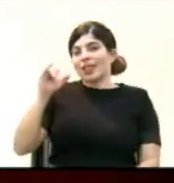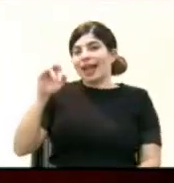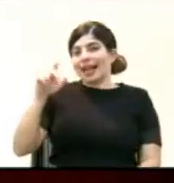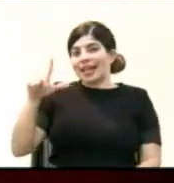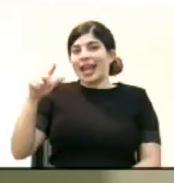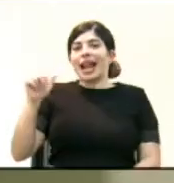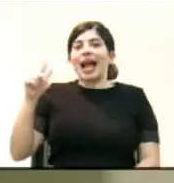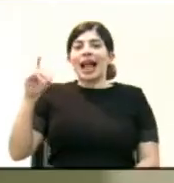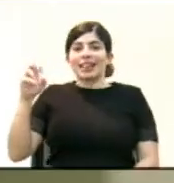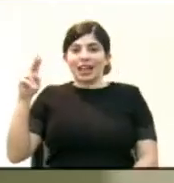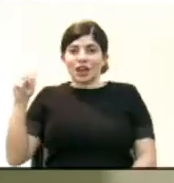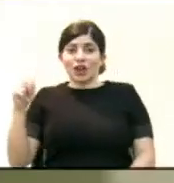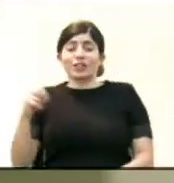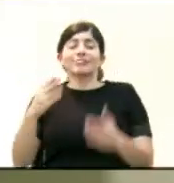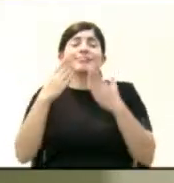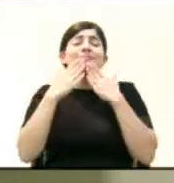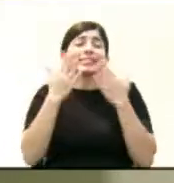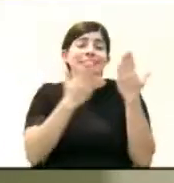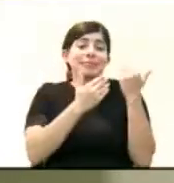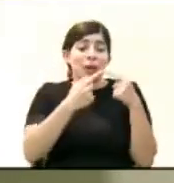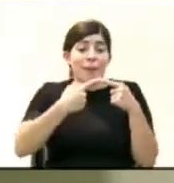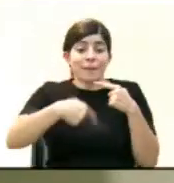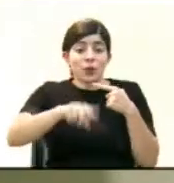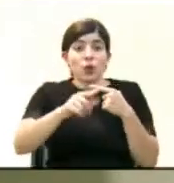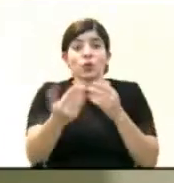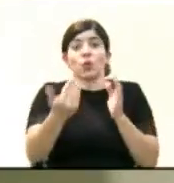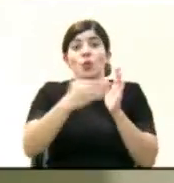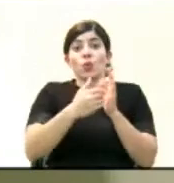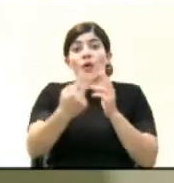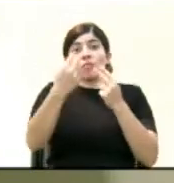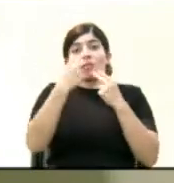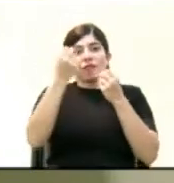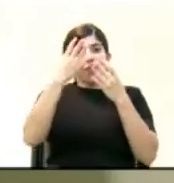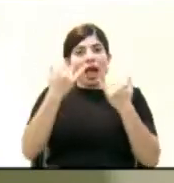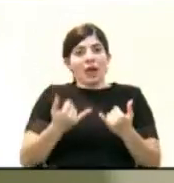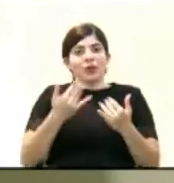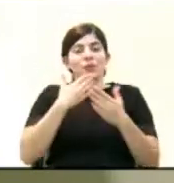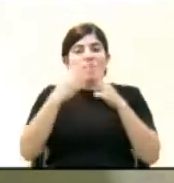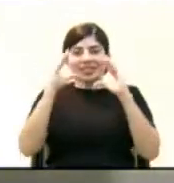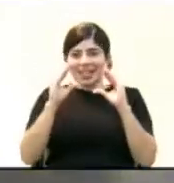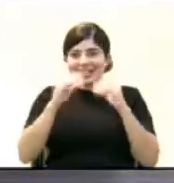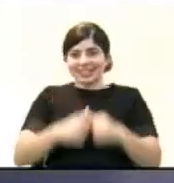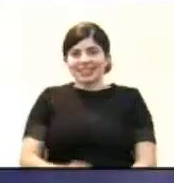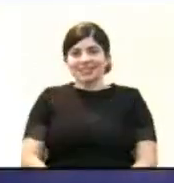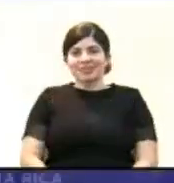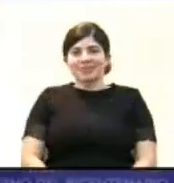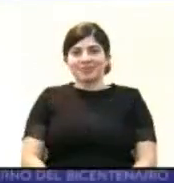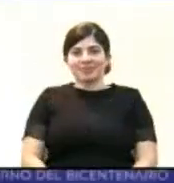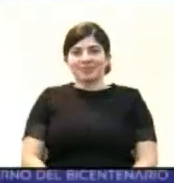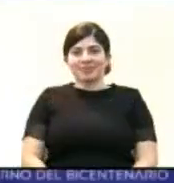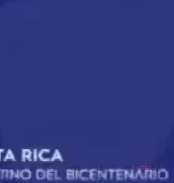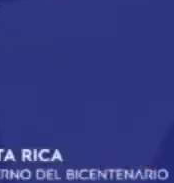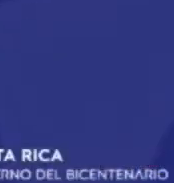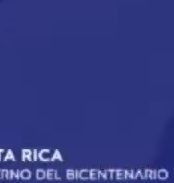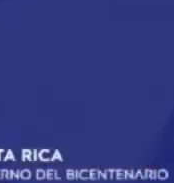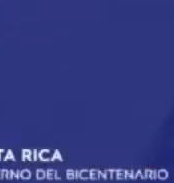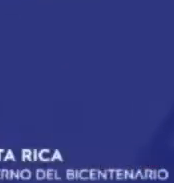Daniel Calderón. Los esperamos próximamente con una nueva actualización. Muy buenas tardes.